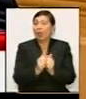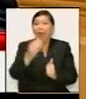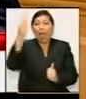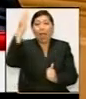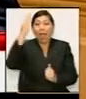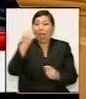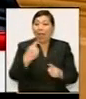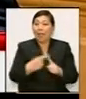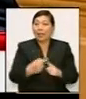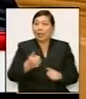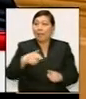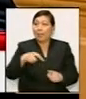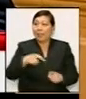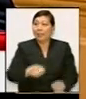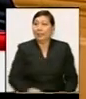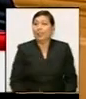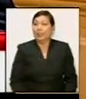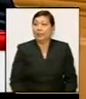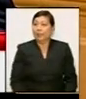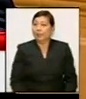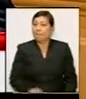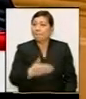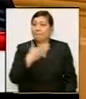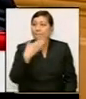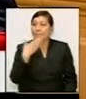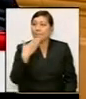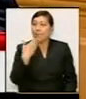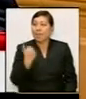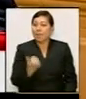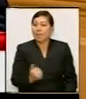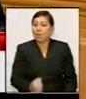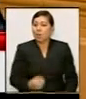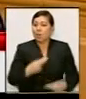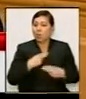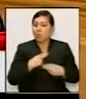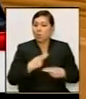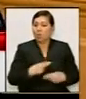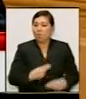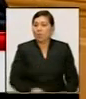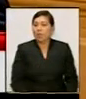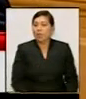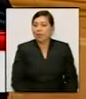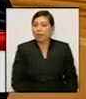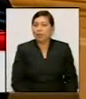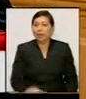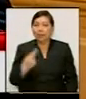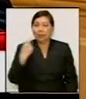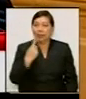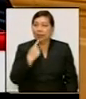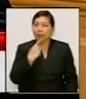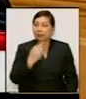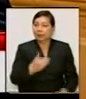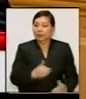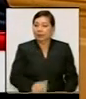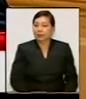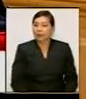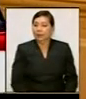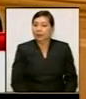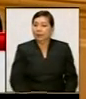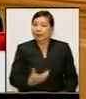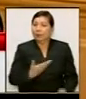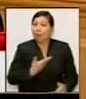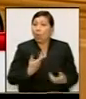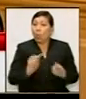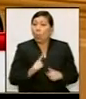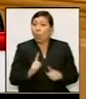Belaúnde, sabemos de la calidad, no únicamente humana, sino de la referencia que tenía el presidente